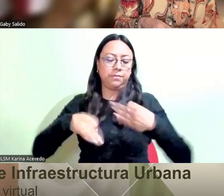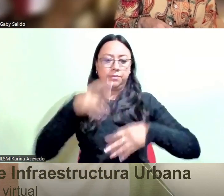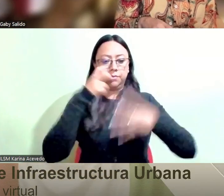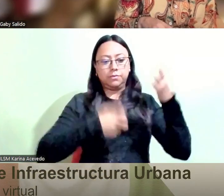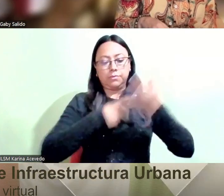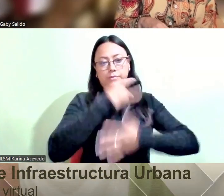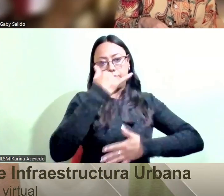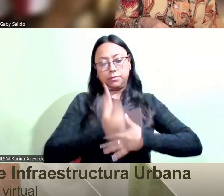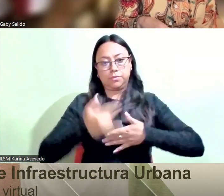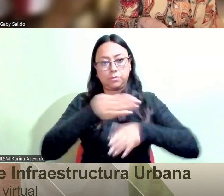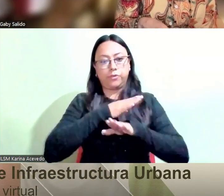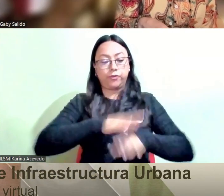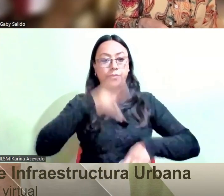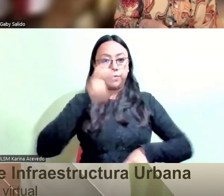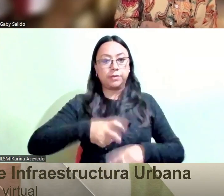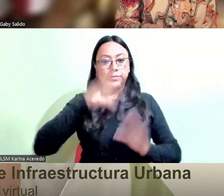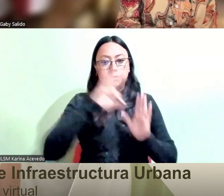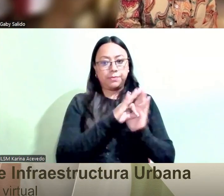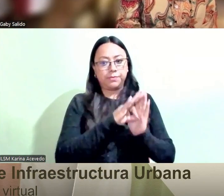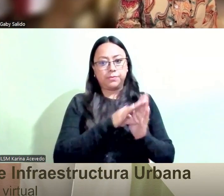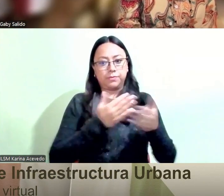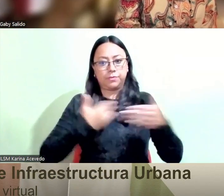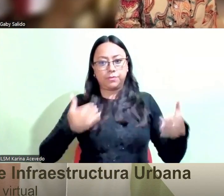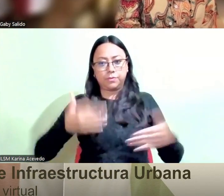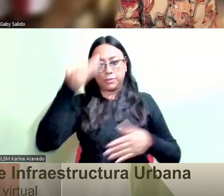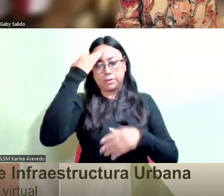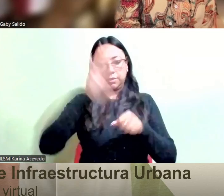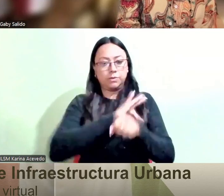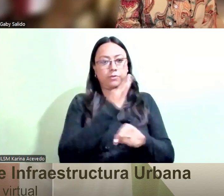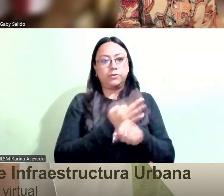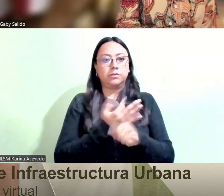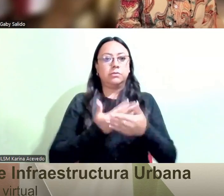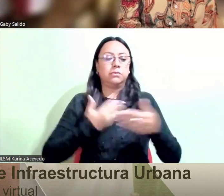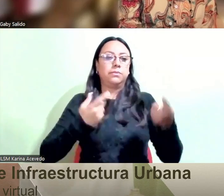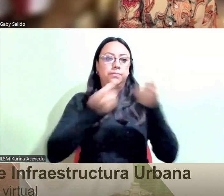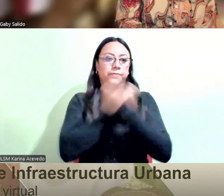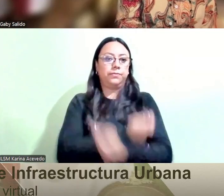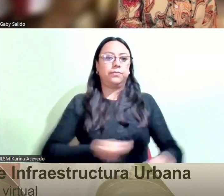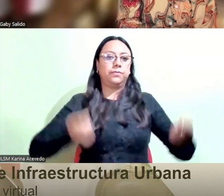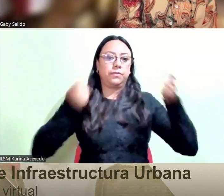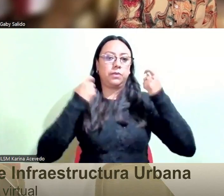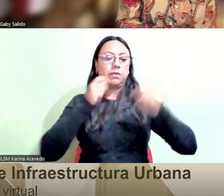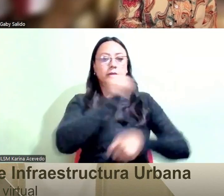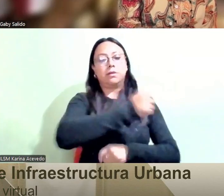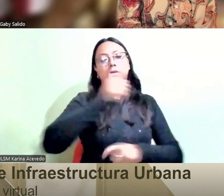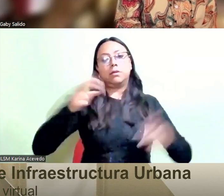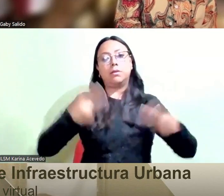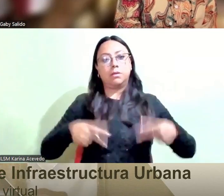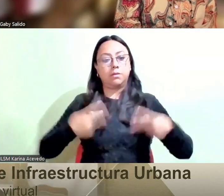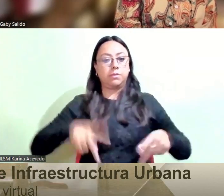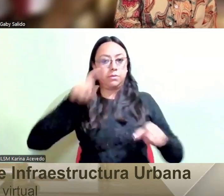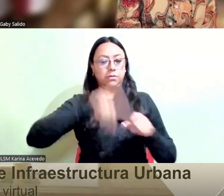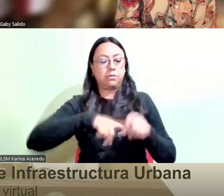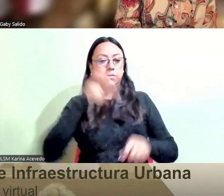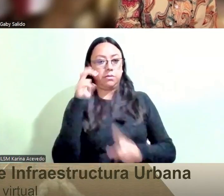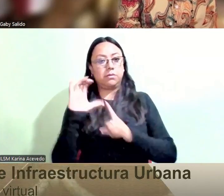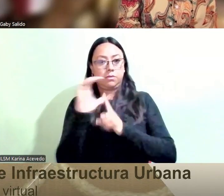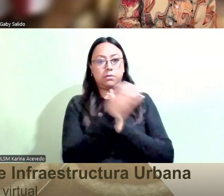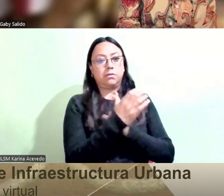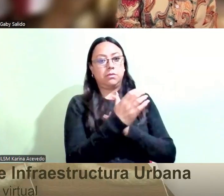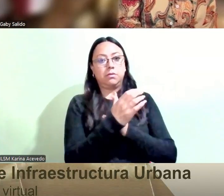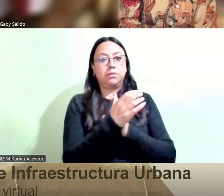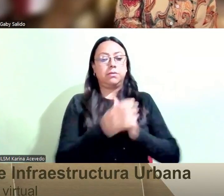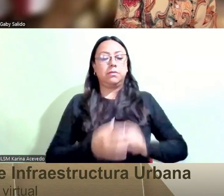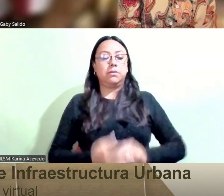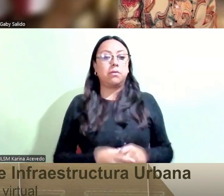materia del presente punto fue distribuido con la debida anticipación a cada uno de los integrantes de esta comisión,